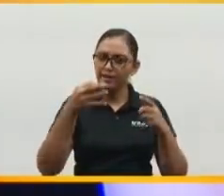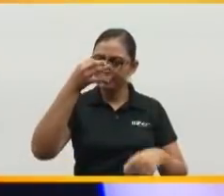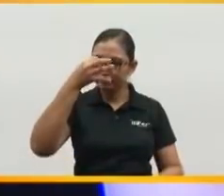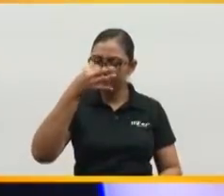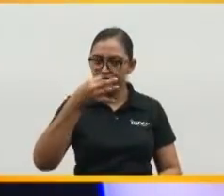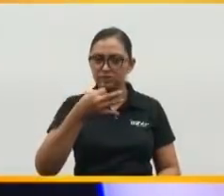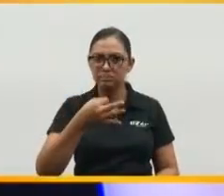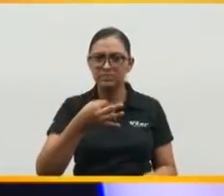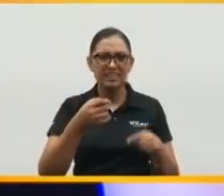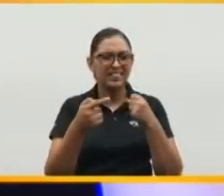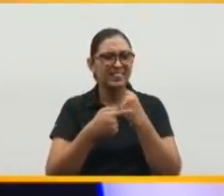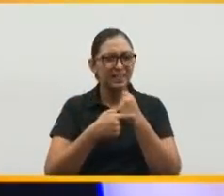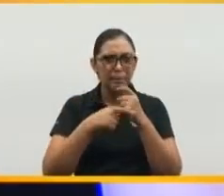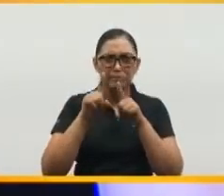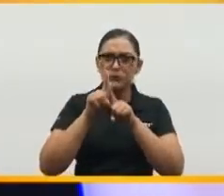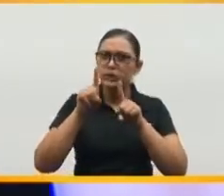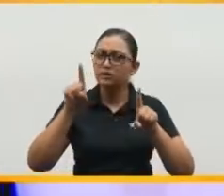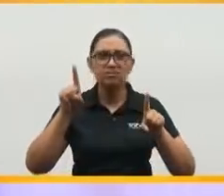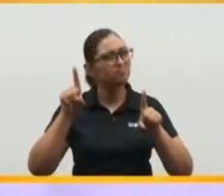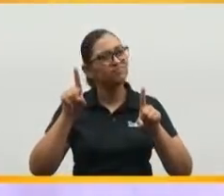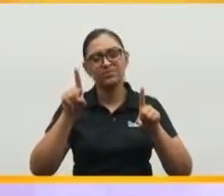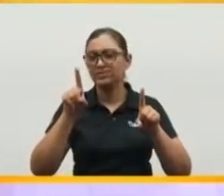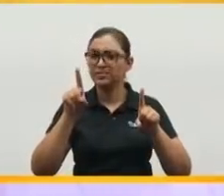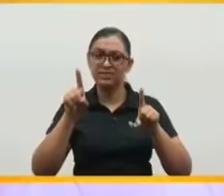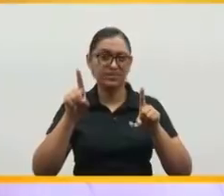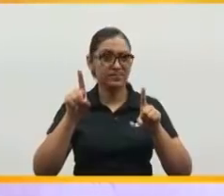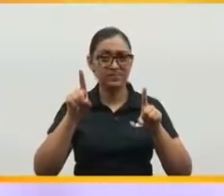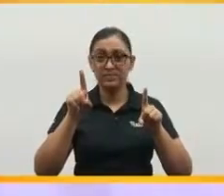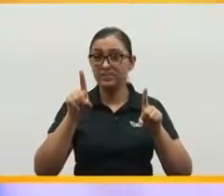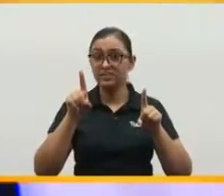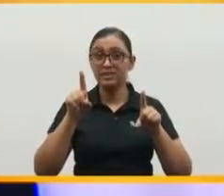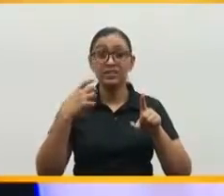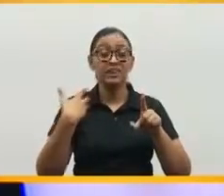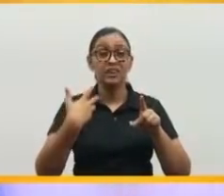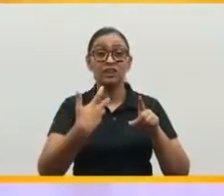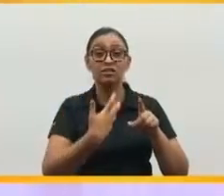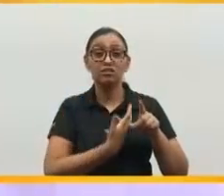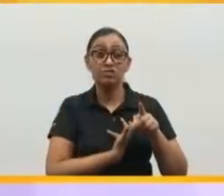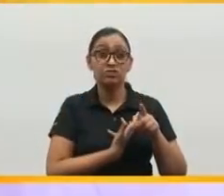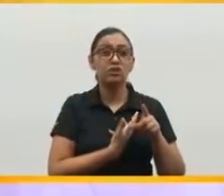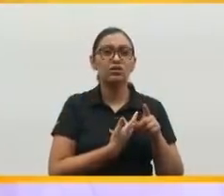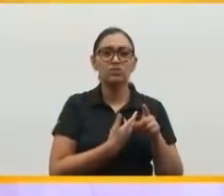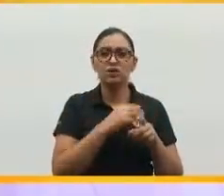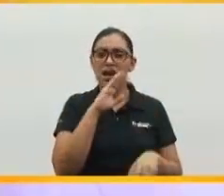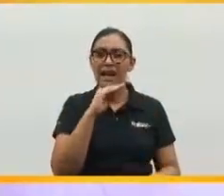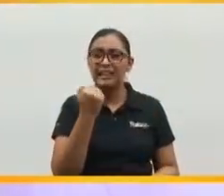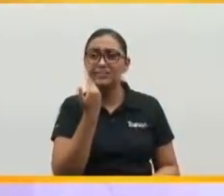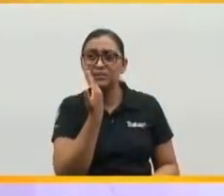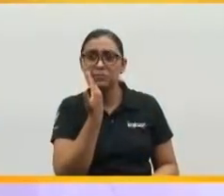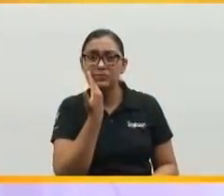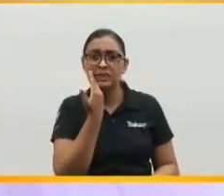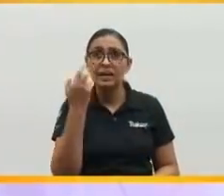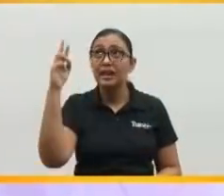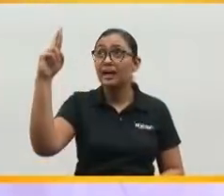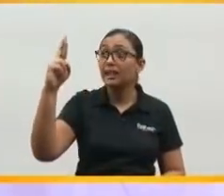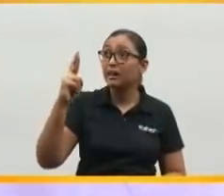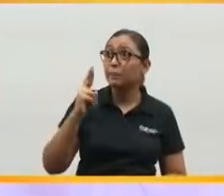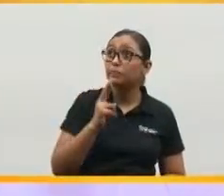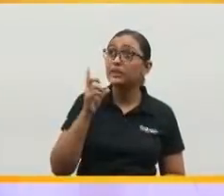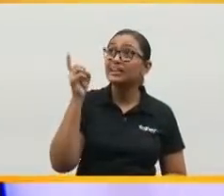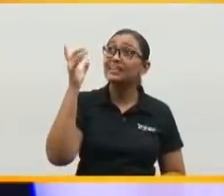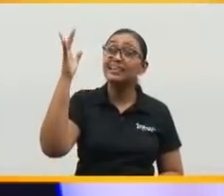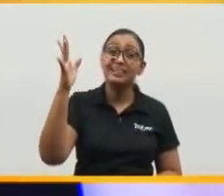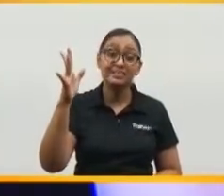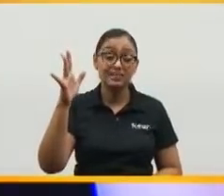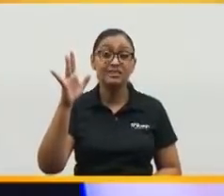momento de alejarte. Te recuerdo que tanto los religiosos como los que tenemos enfermedades podemos encontrar una respuesta en Cristo. Te